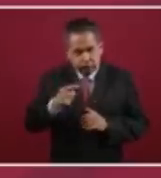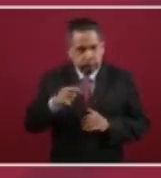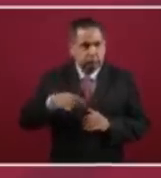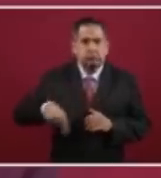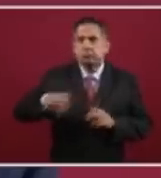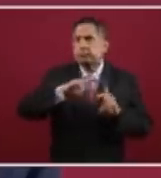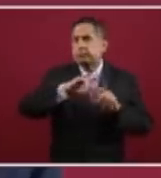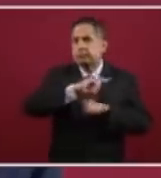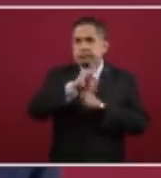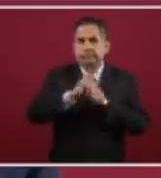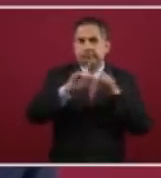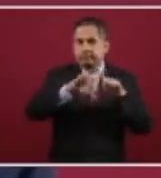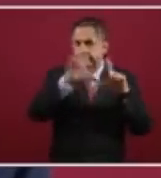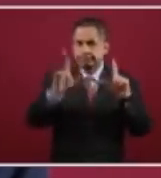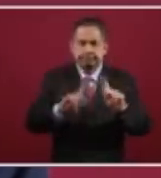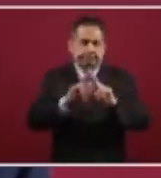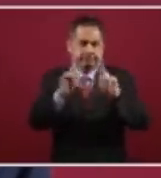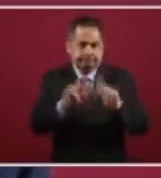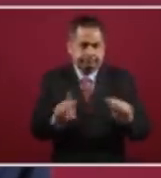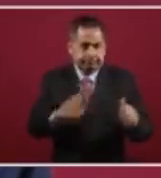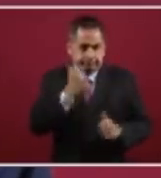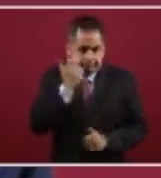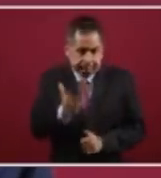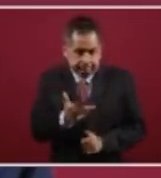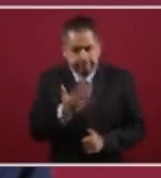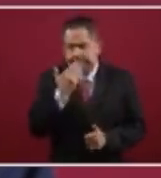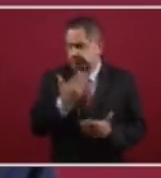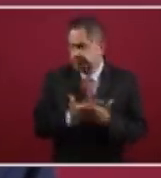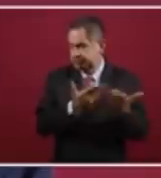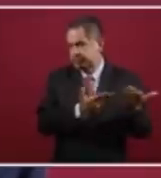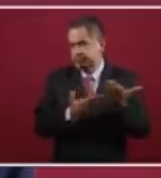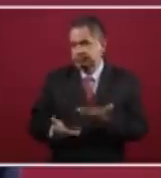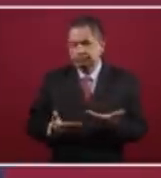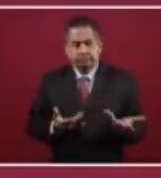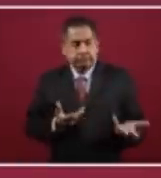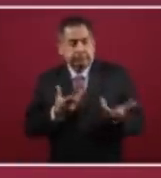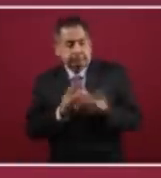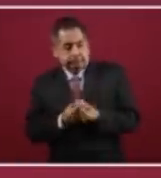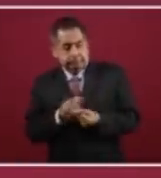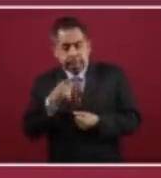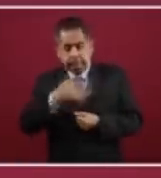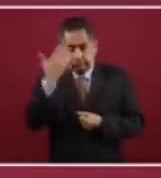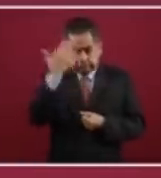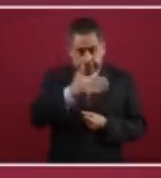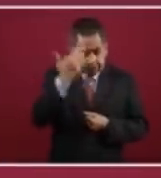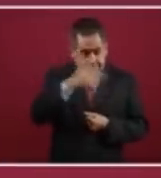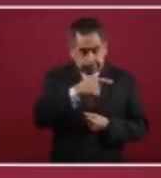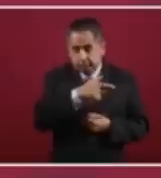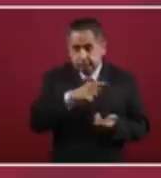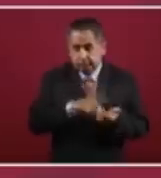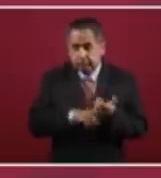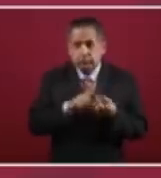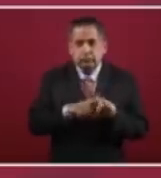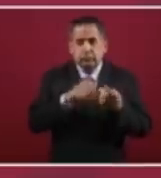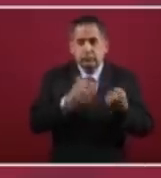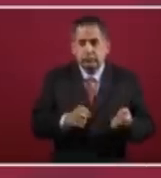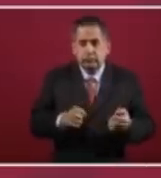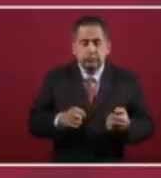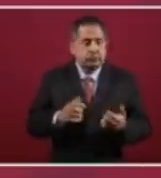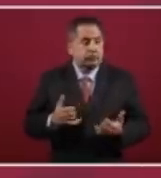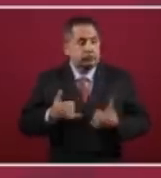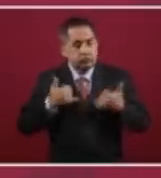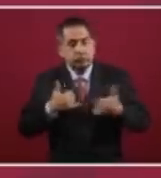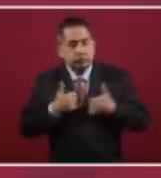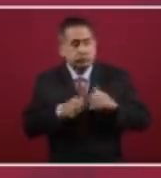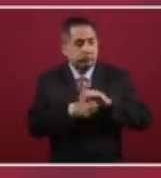pacificar el país y que se pueda en este caso saber dónde están los jóvenes